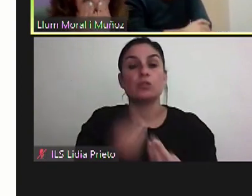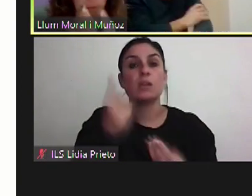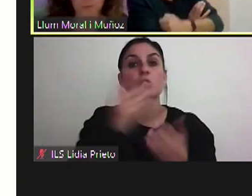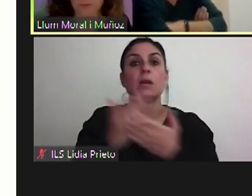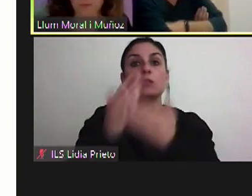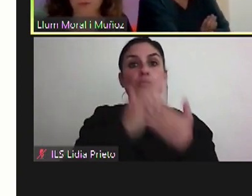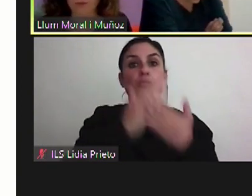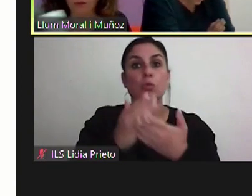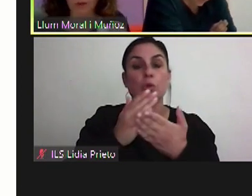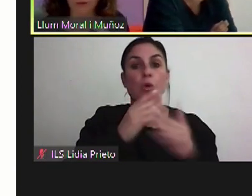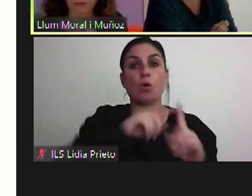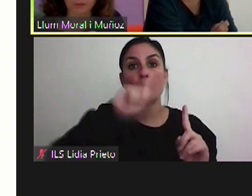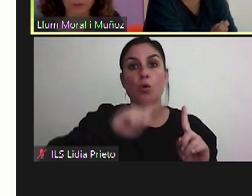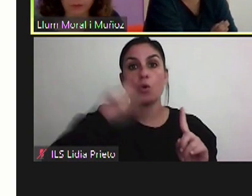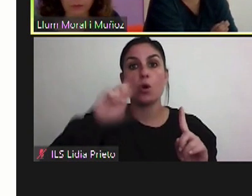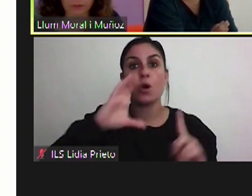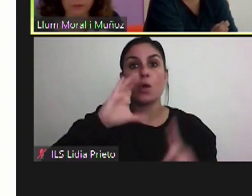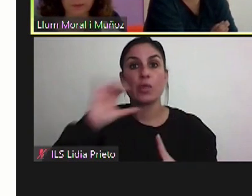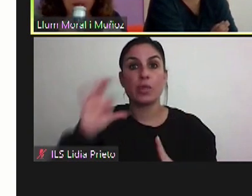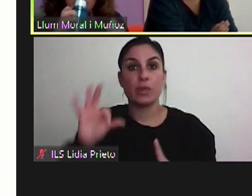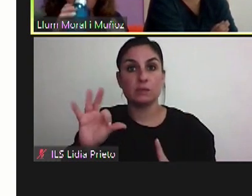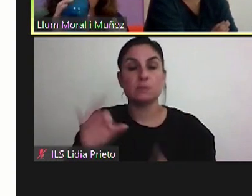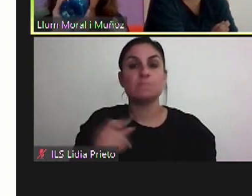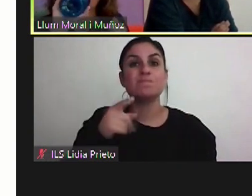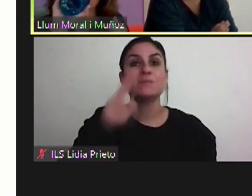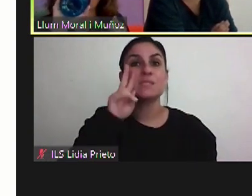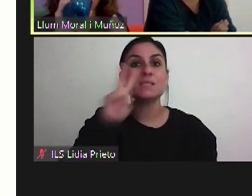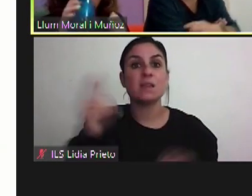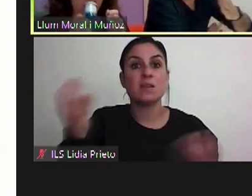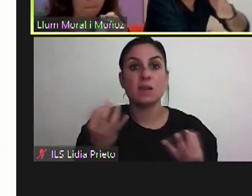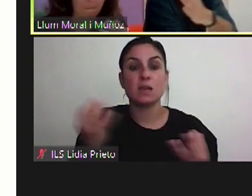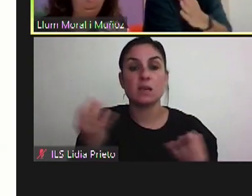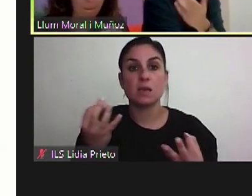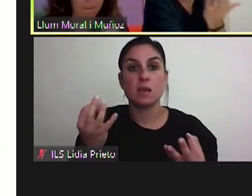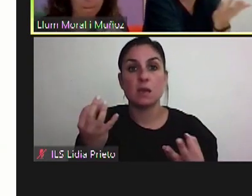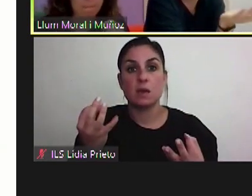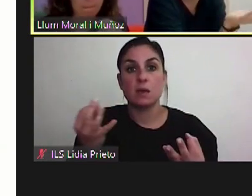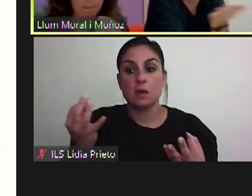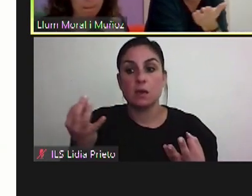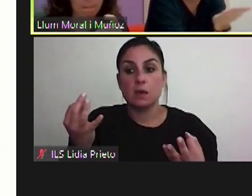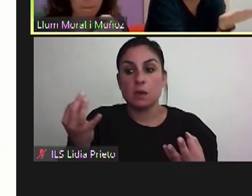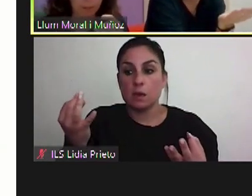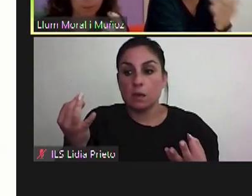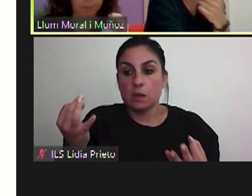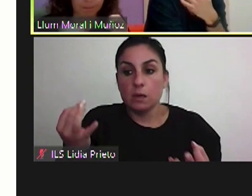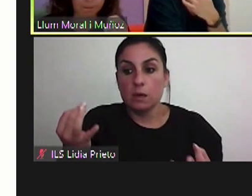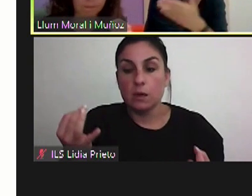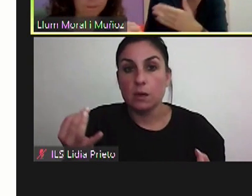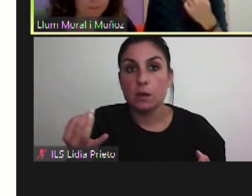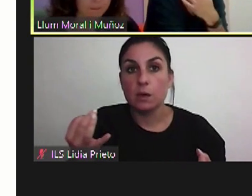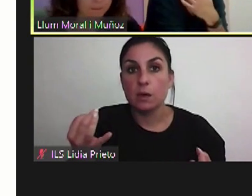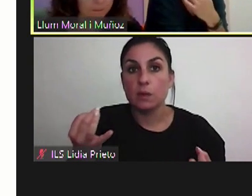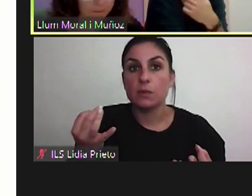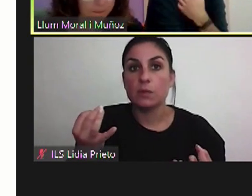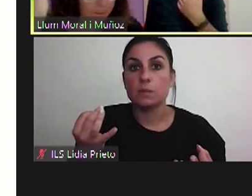CIS que nos reveló, pues eso, que, bueno, uno de los principales factores de riesgo, evidentemente, para ser un